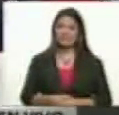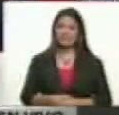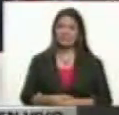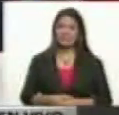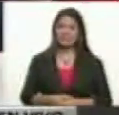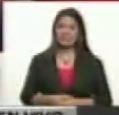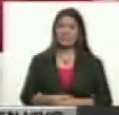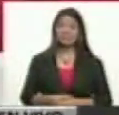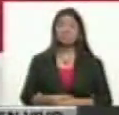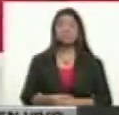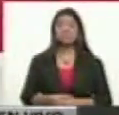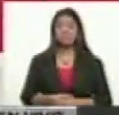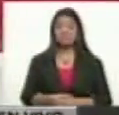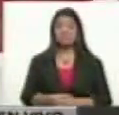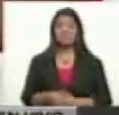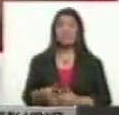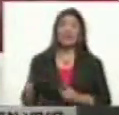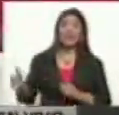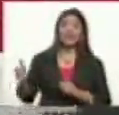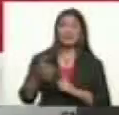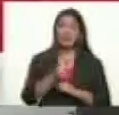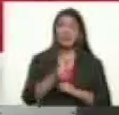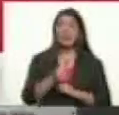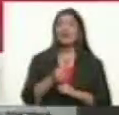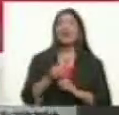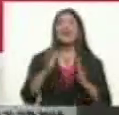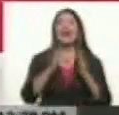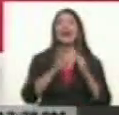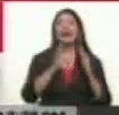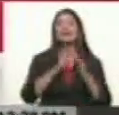estamos ya, como bien dice, alcanzando la vivienda